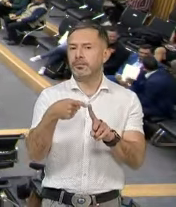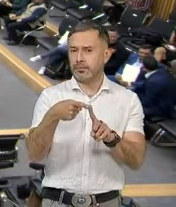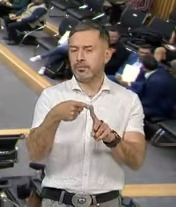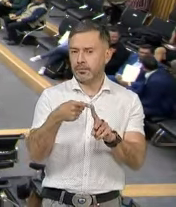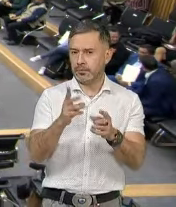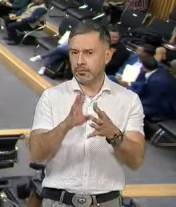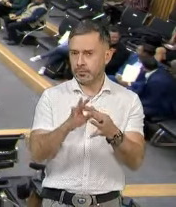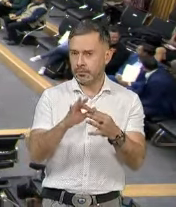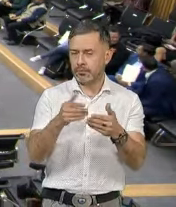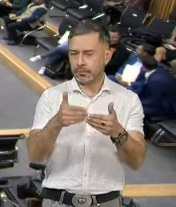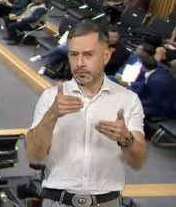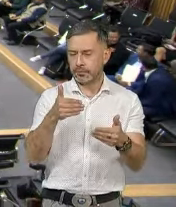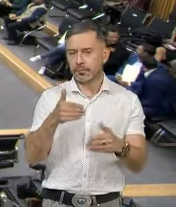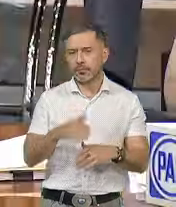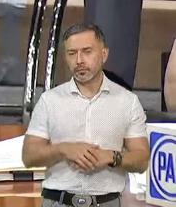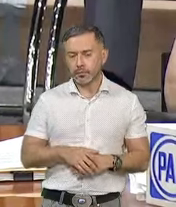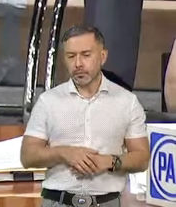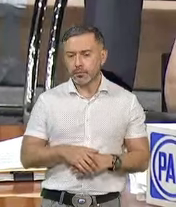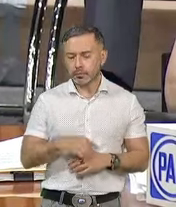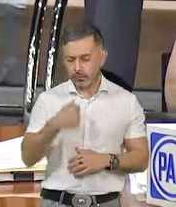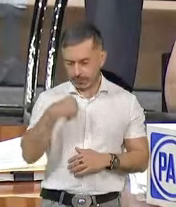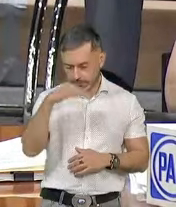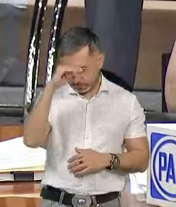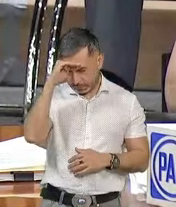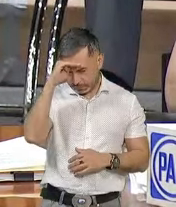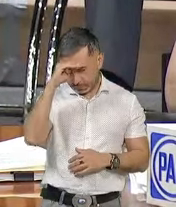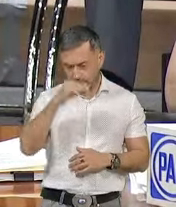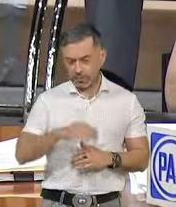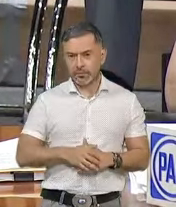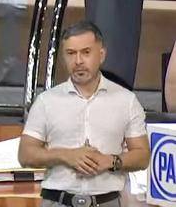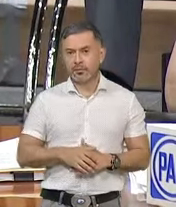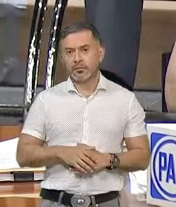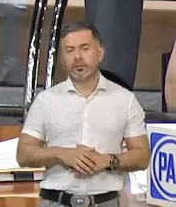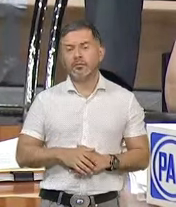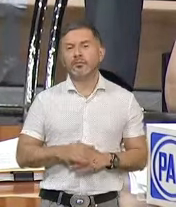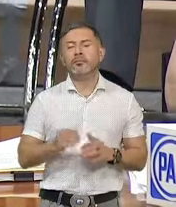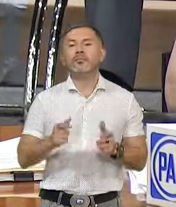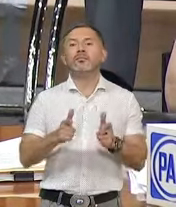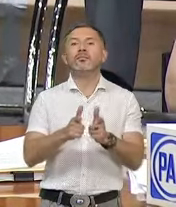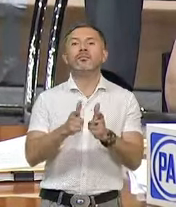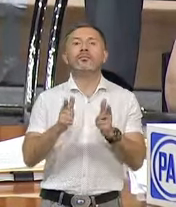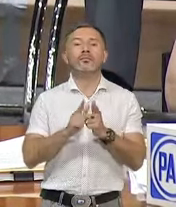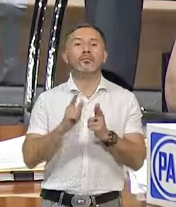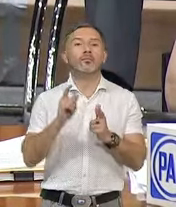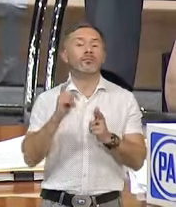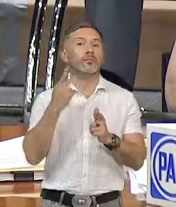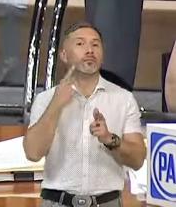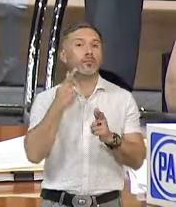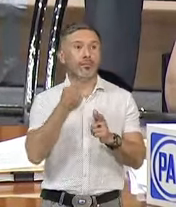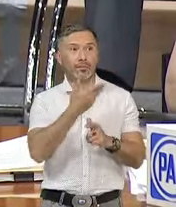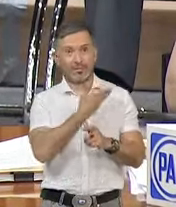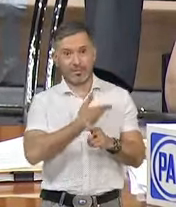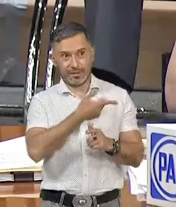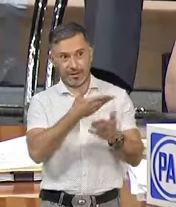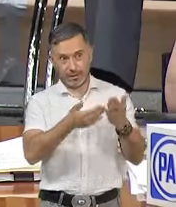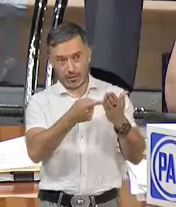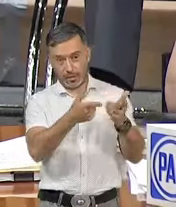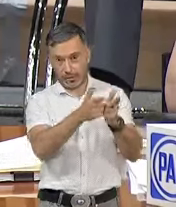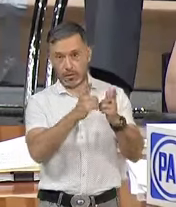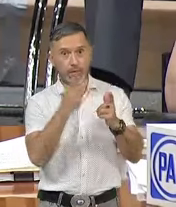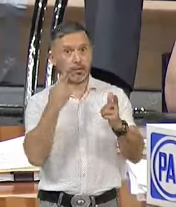más me parecería correcto que la coalición gobernante sus tres partidos presenten una